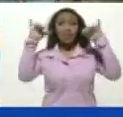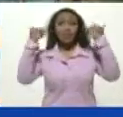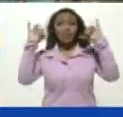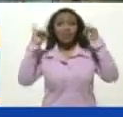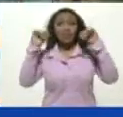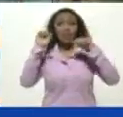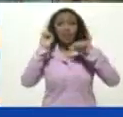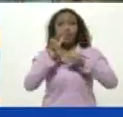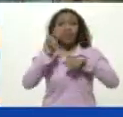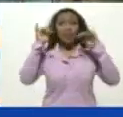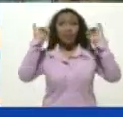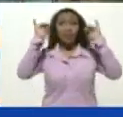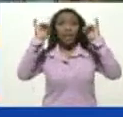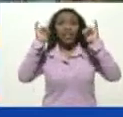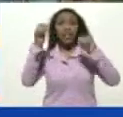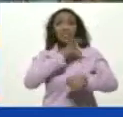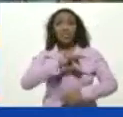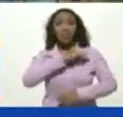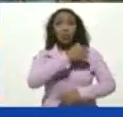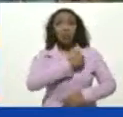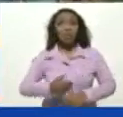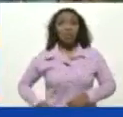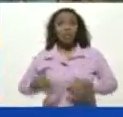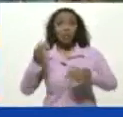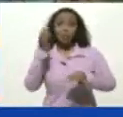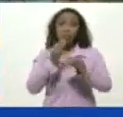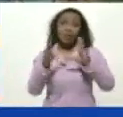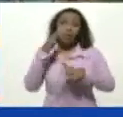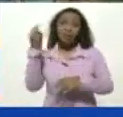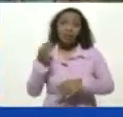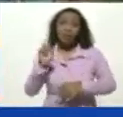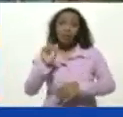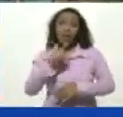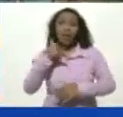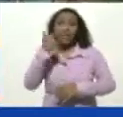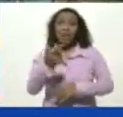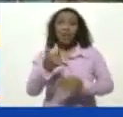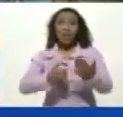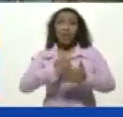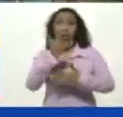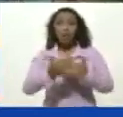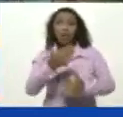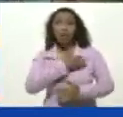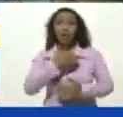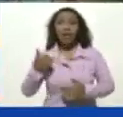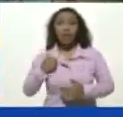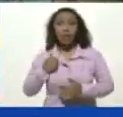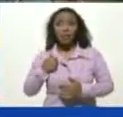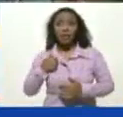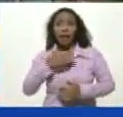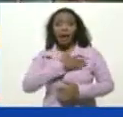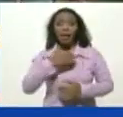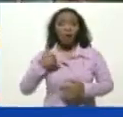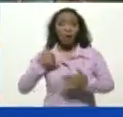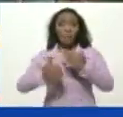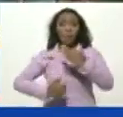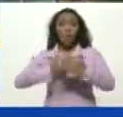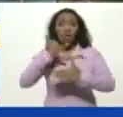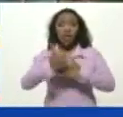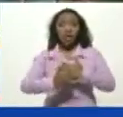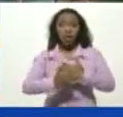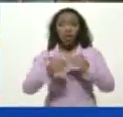estas dos fiestas, señor presidente. Lamentablemente, ¿verdad? No le dije el proyecto que queríamos. Queremos el proyecto